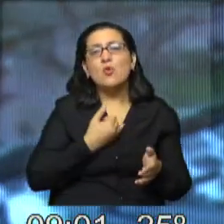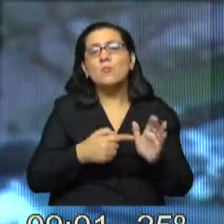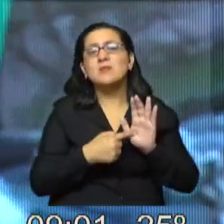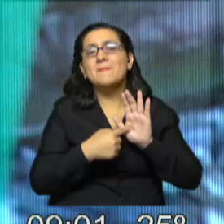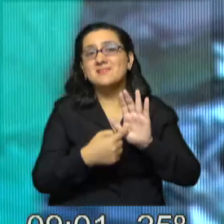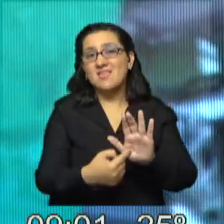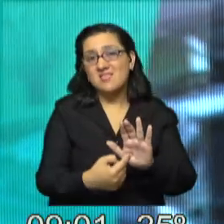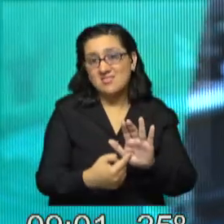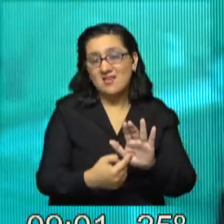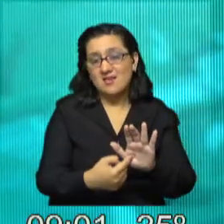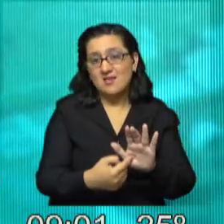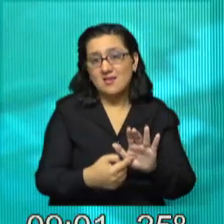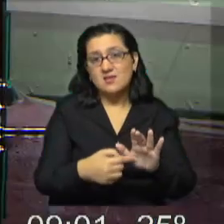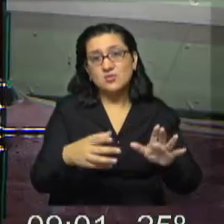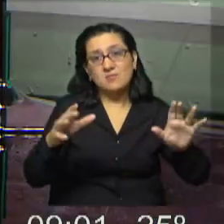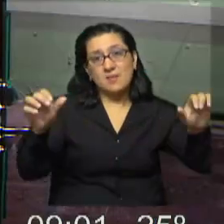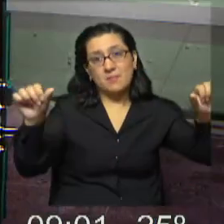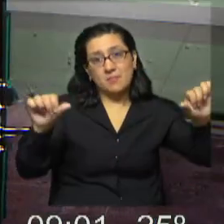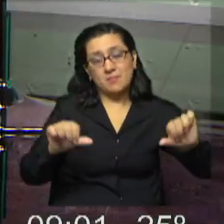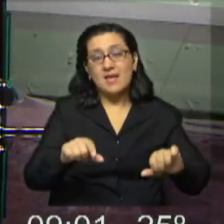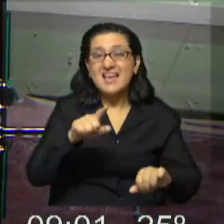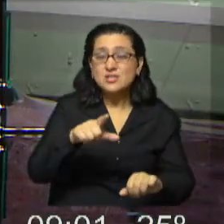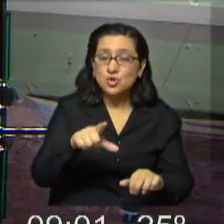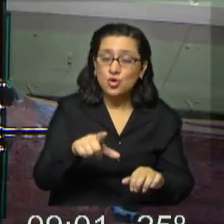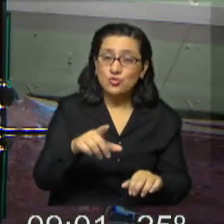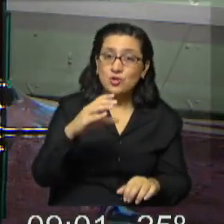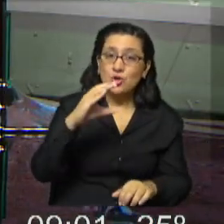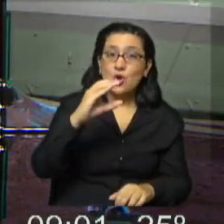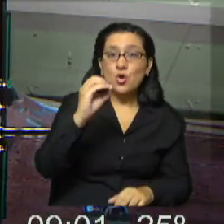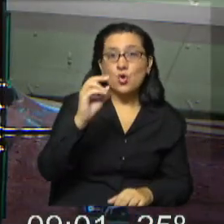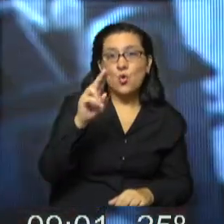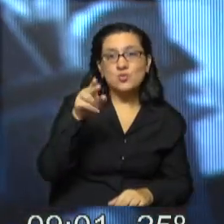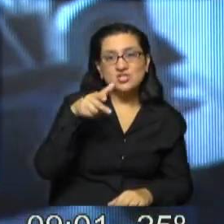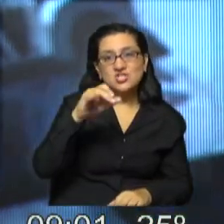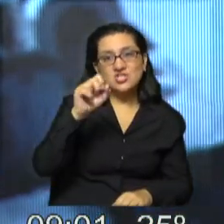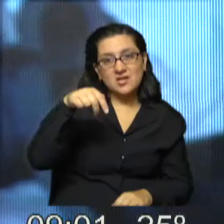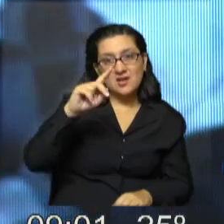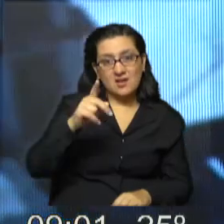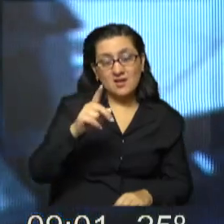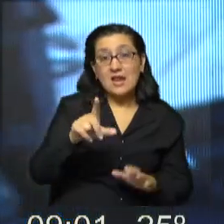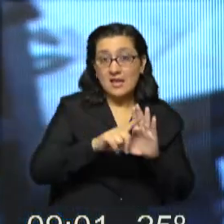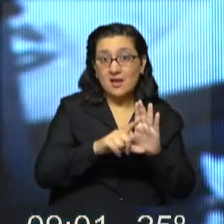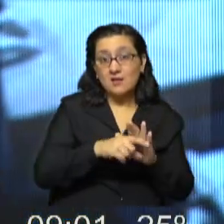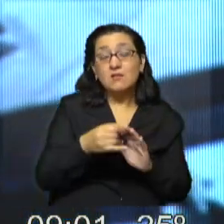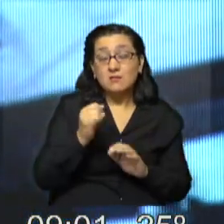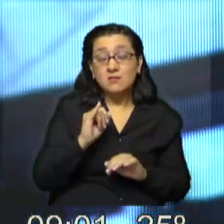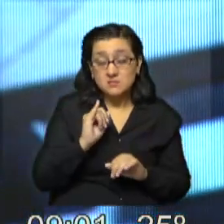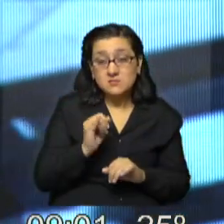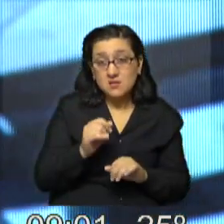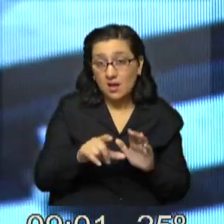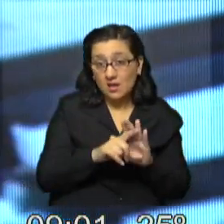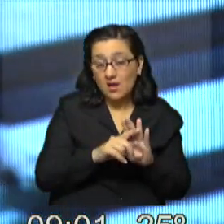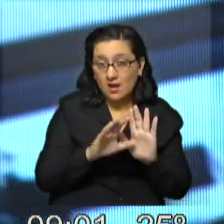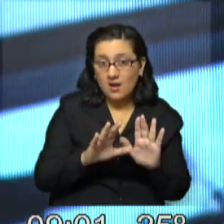opinión pública, se va desmoronando. Ahora, ¿es legal esto de los coaching? No, desde el punto de vista del estatuto tiene potestades para hacerlo, pero yo te pregunto.